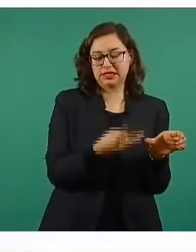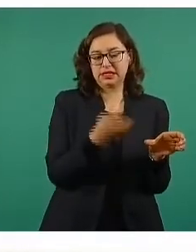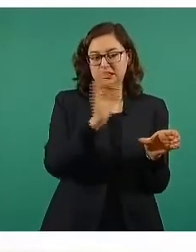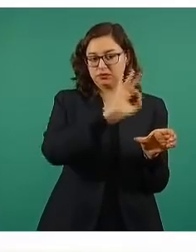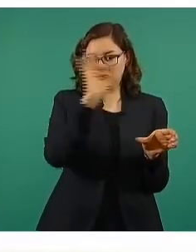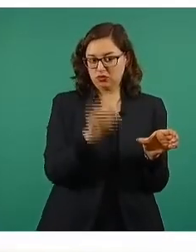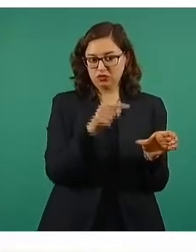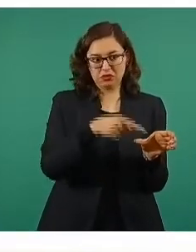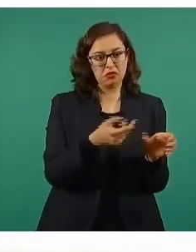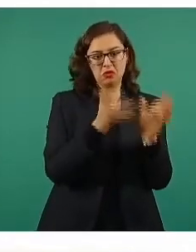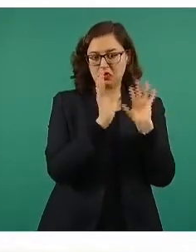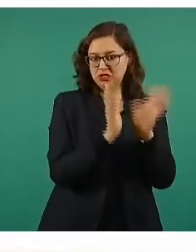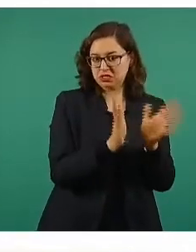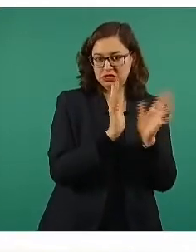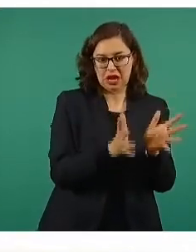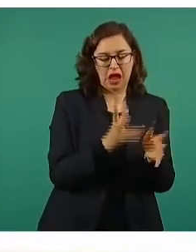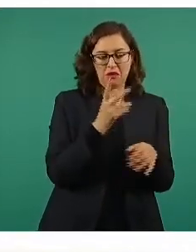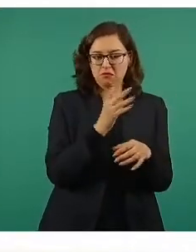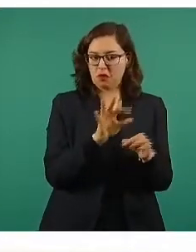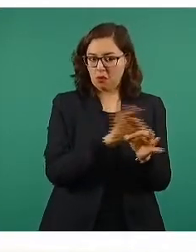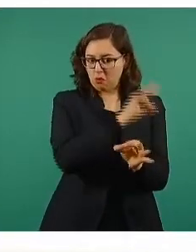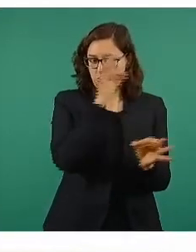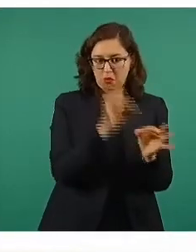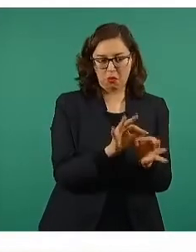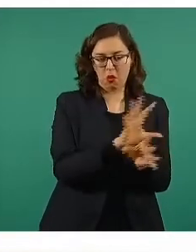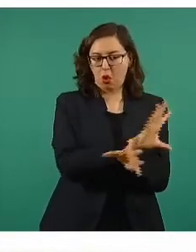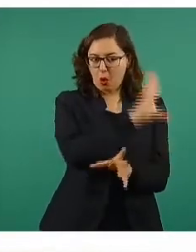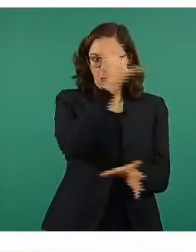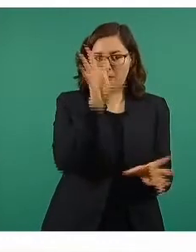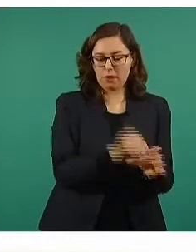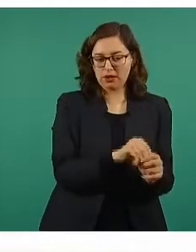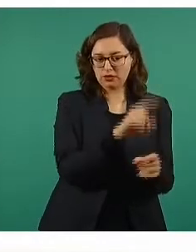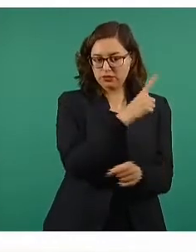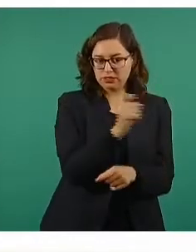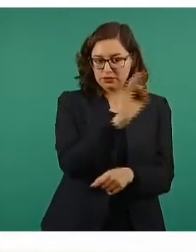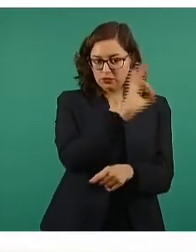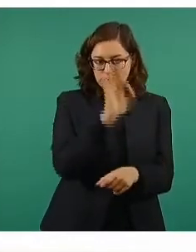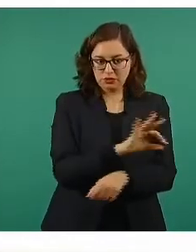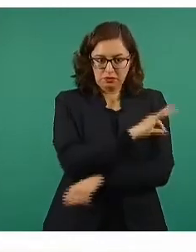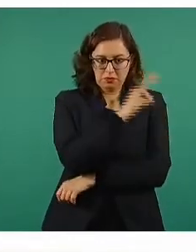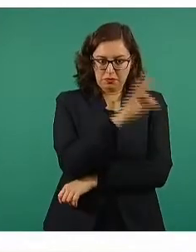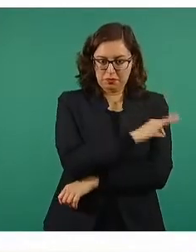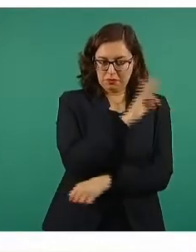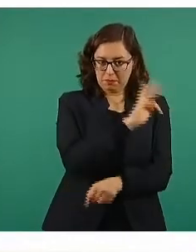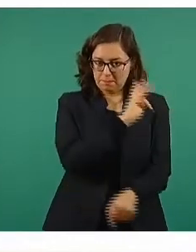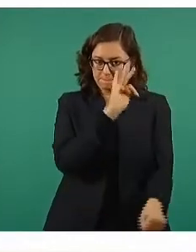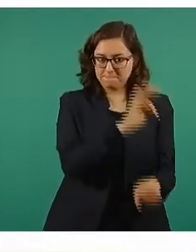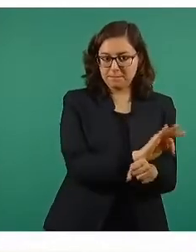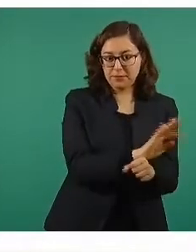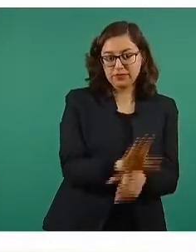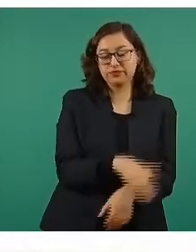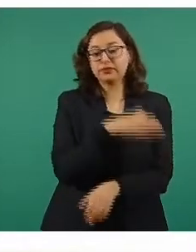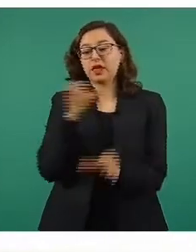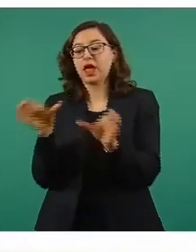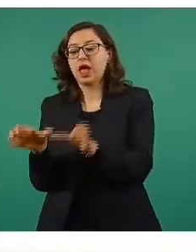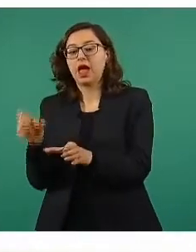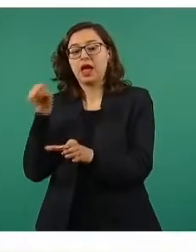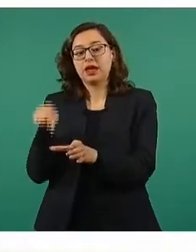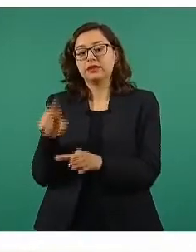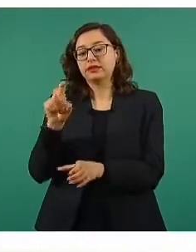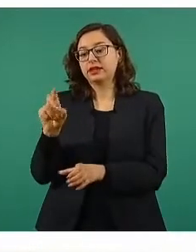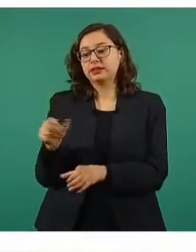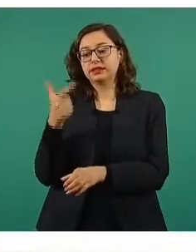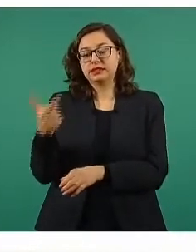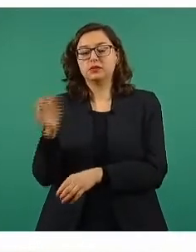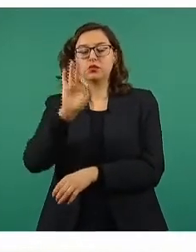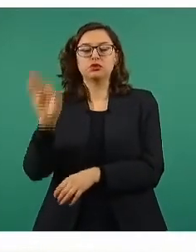totalmente protegidas, y el restante, en este caso 37%, son personas que tienen un esquema de reciente